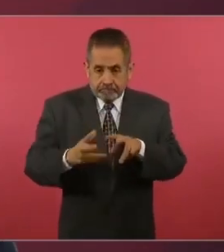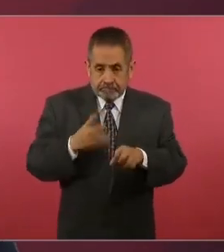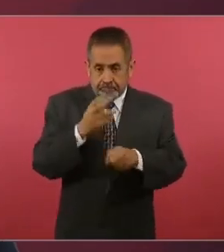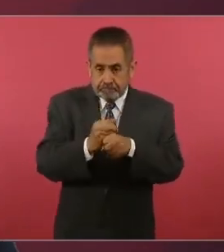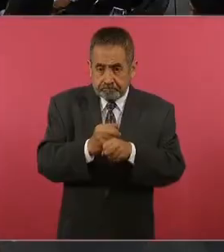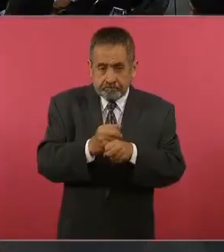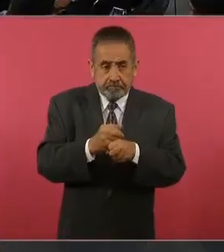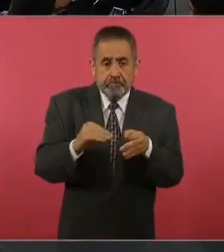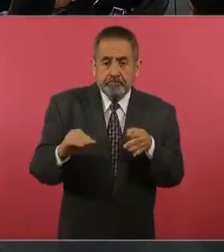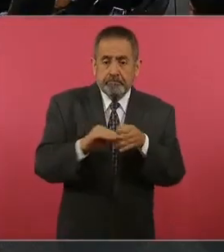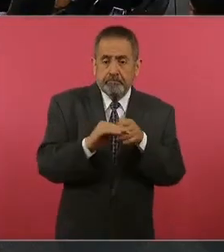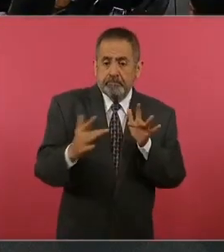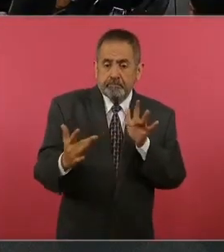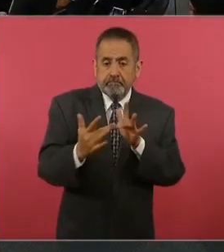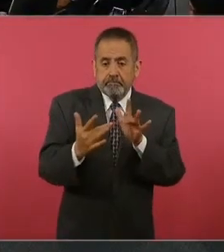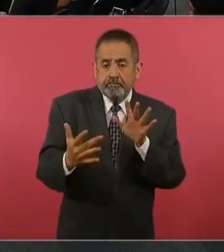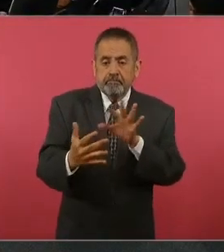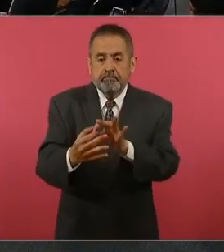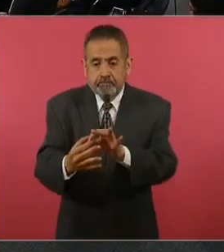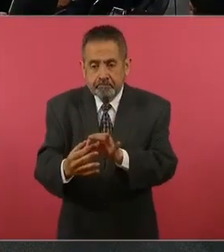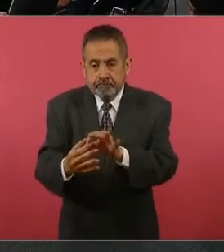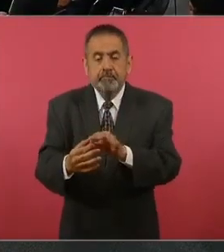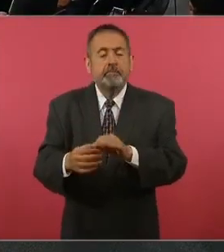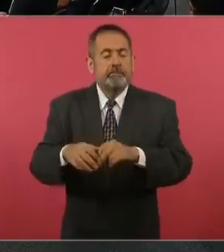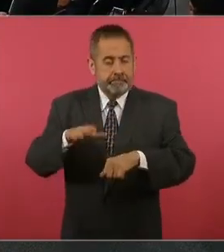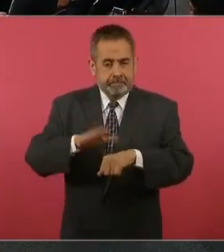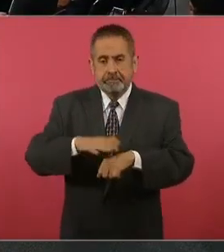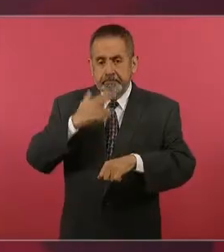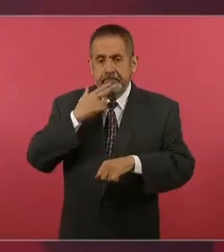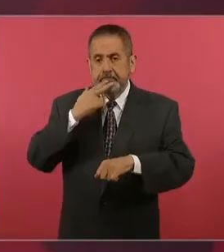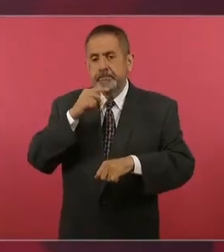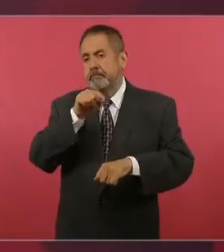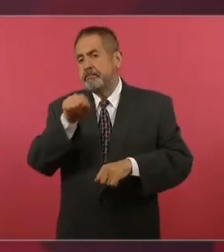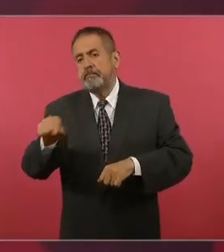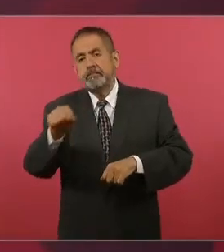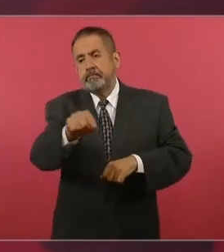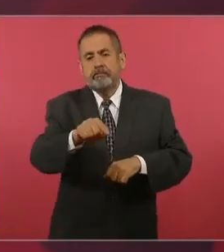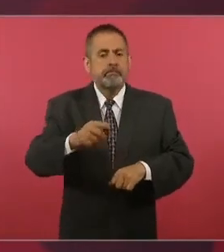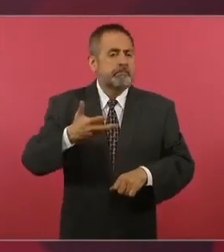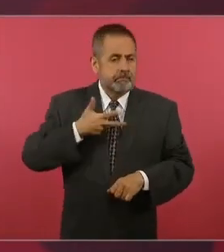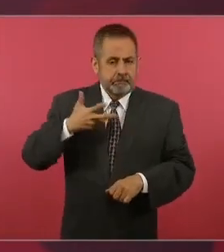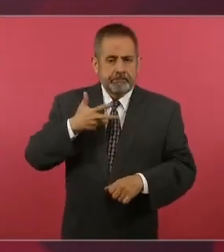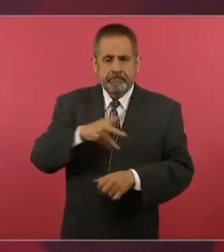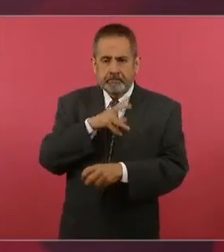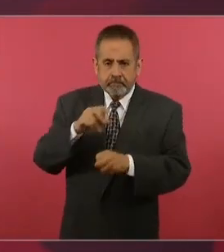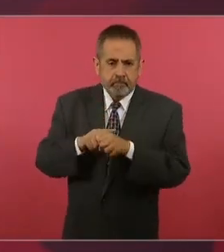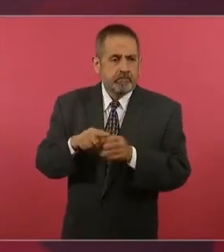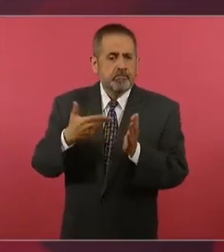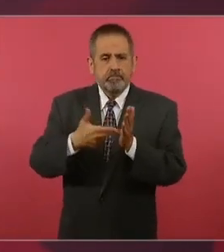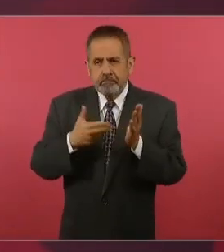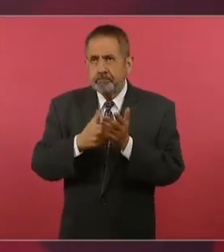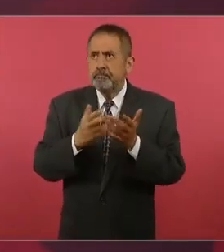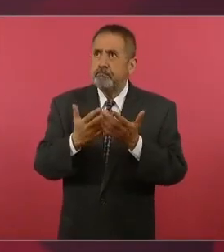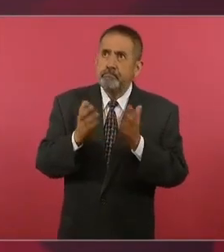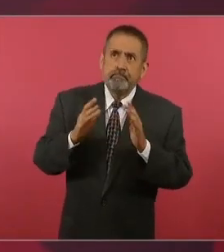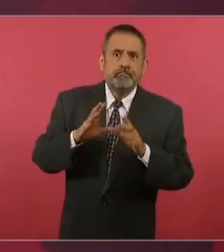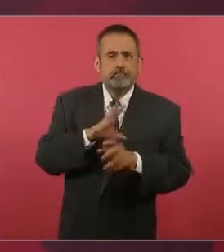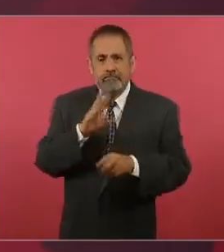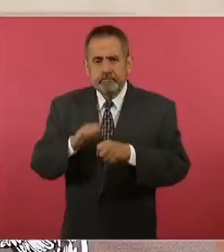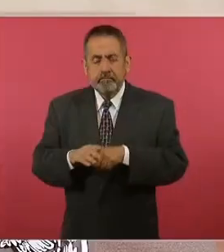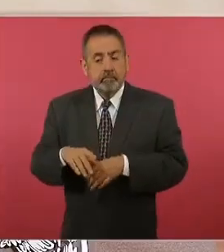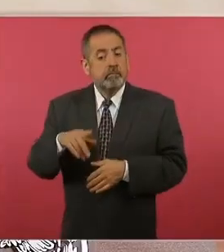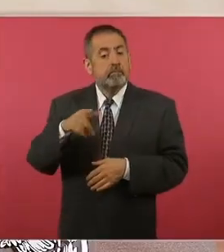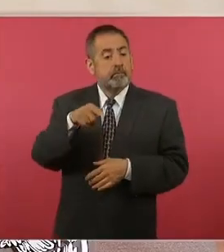este ramal a esa concesión y se están aprovechando pues los centros de controles, algunos temas de talleres, se están aprovechando